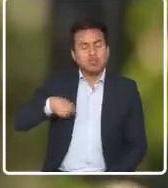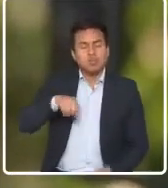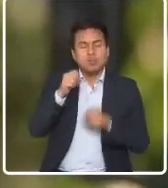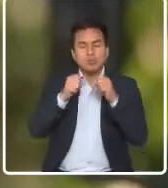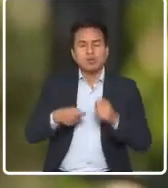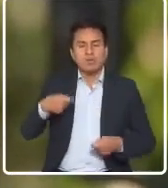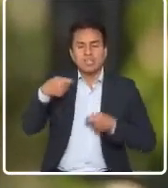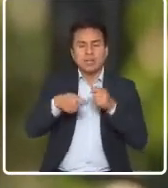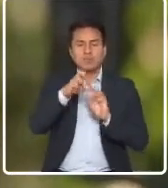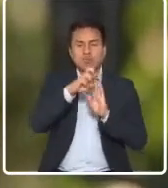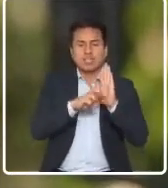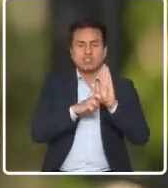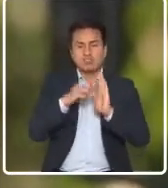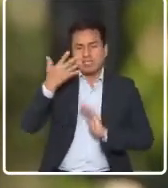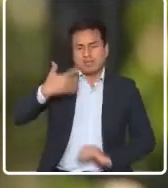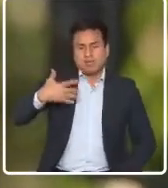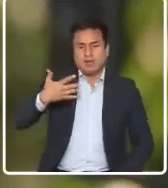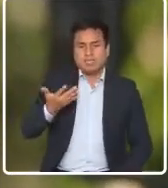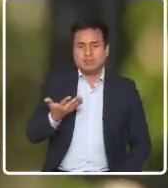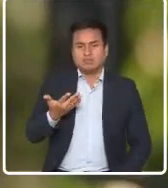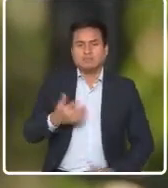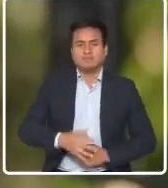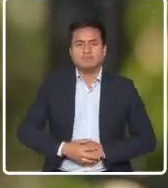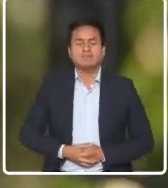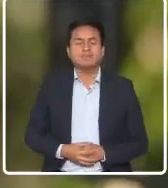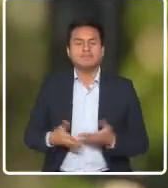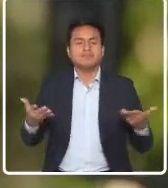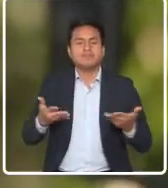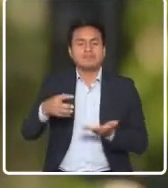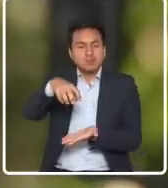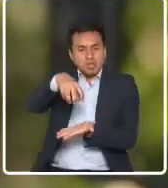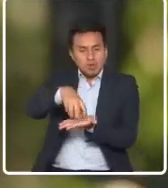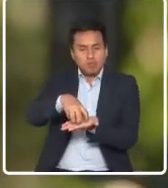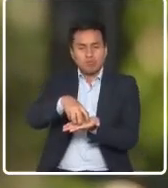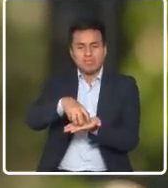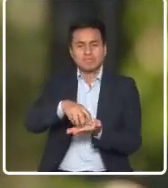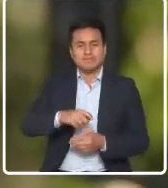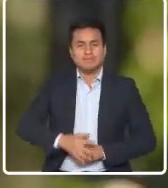podido financiar proyectos emblemáticos para nuestra comuna,